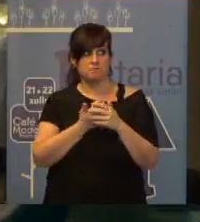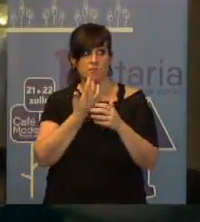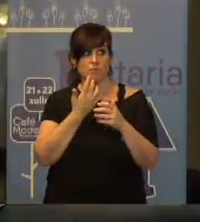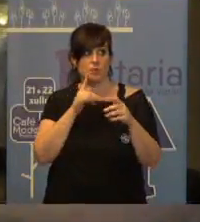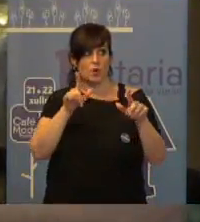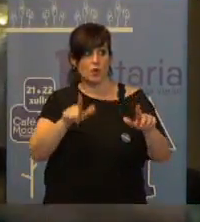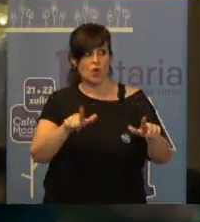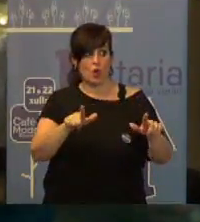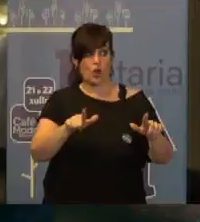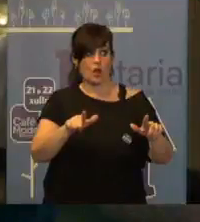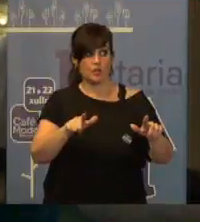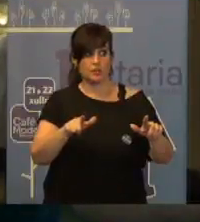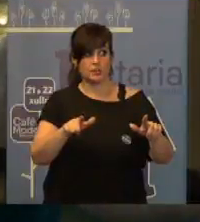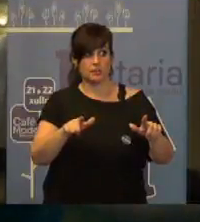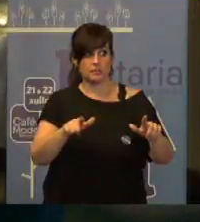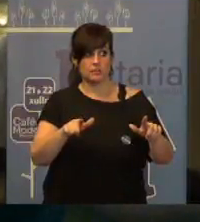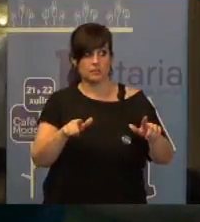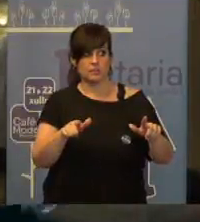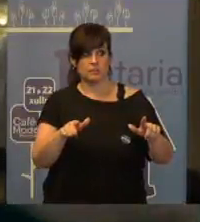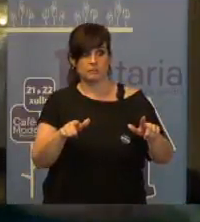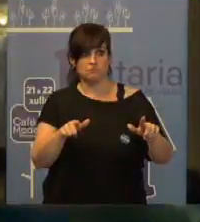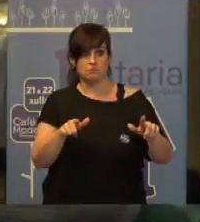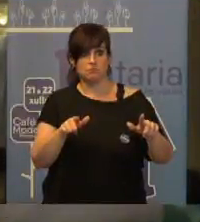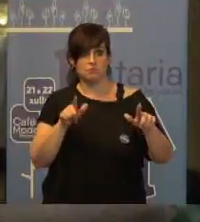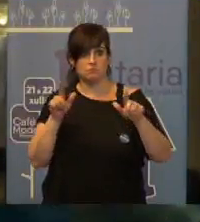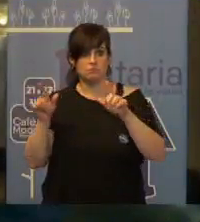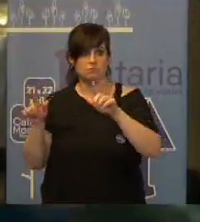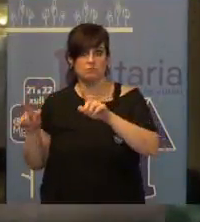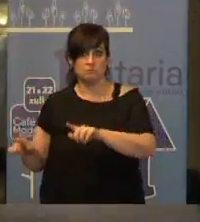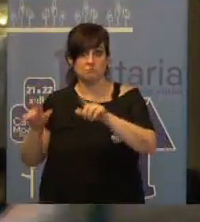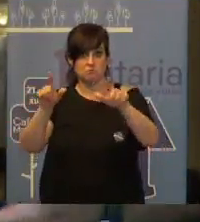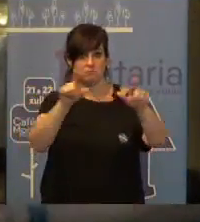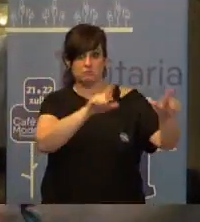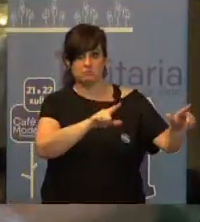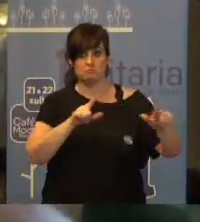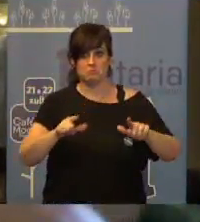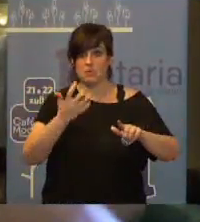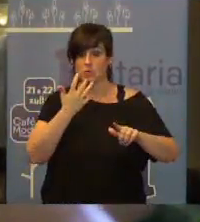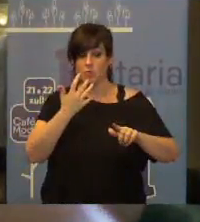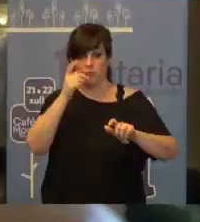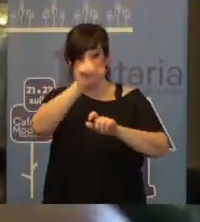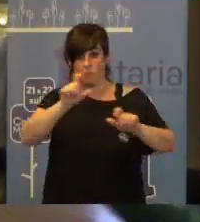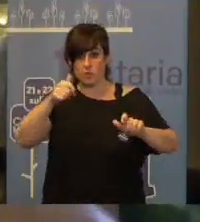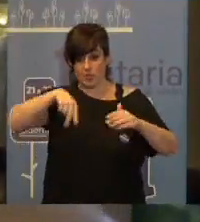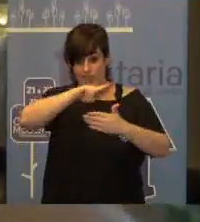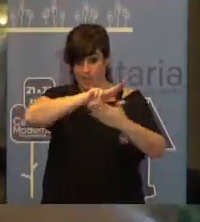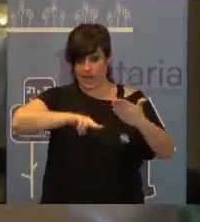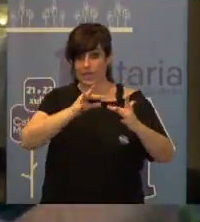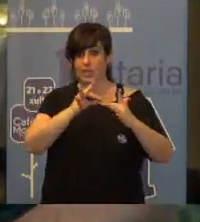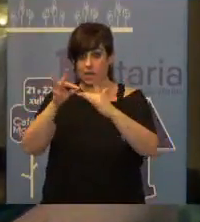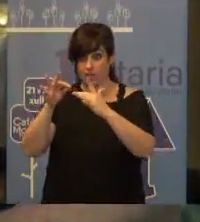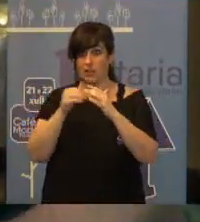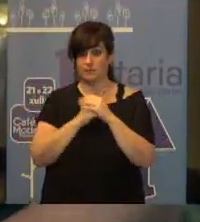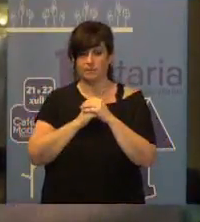neste momento, pois que estaba pensando nestas cousas, en Galloso, en Santiago Rey, en fin, nos tíos que en Galicia mandan, porque se chegas a